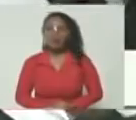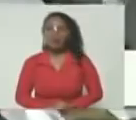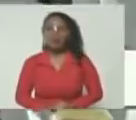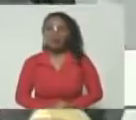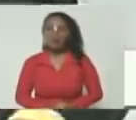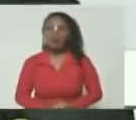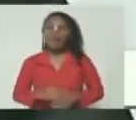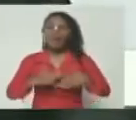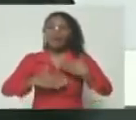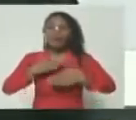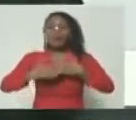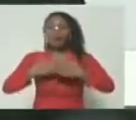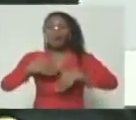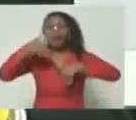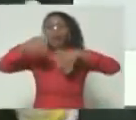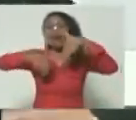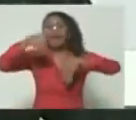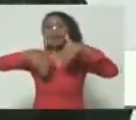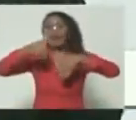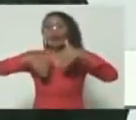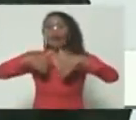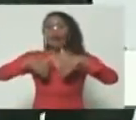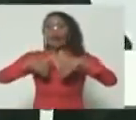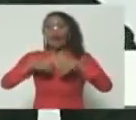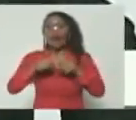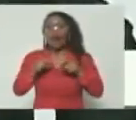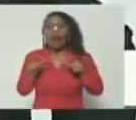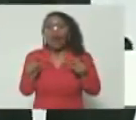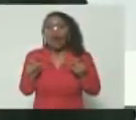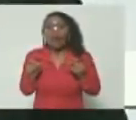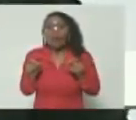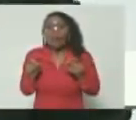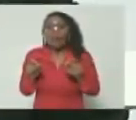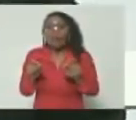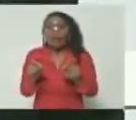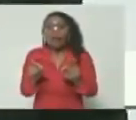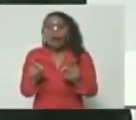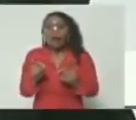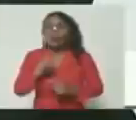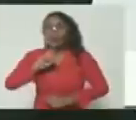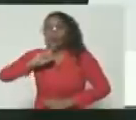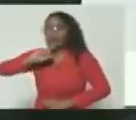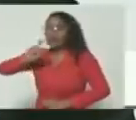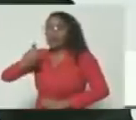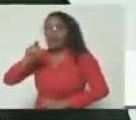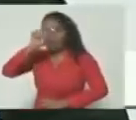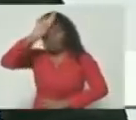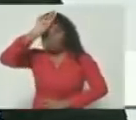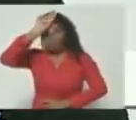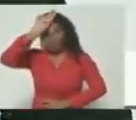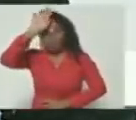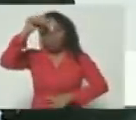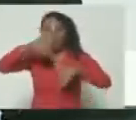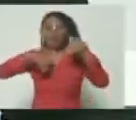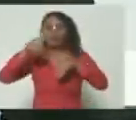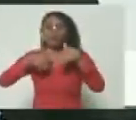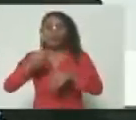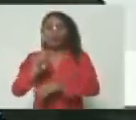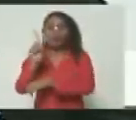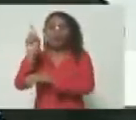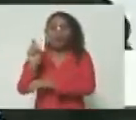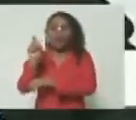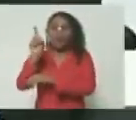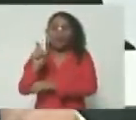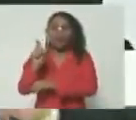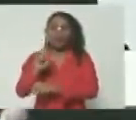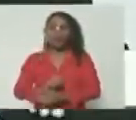En el proceso electoral, la hormiga, por odio a la cucaracha, votó por el insecticida.